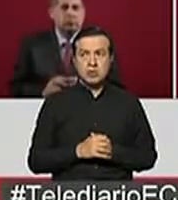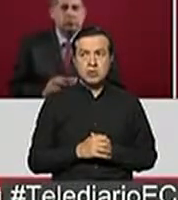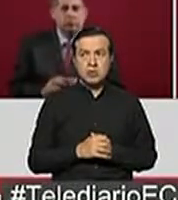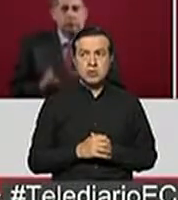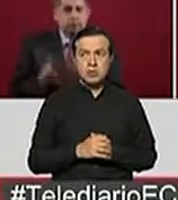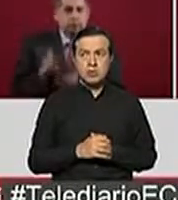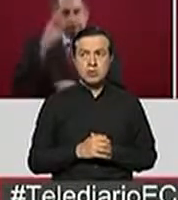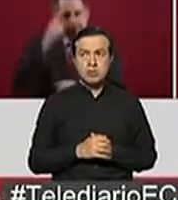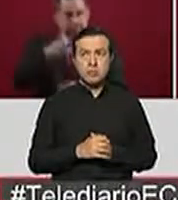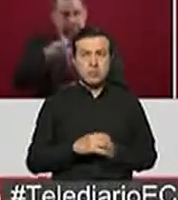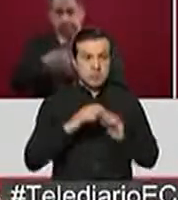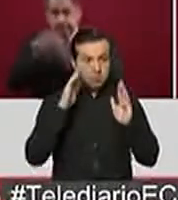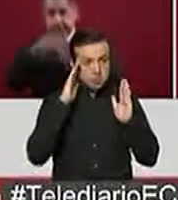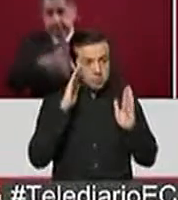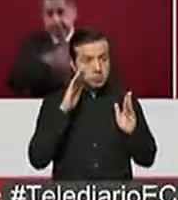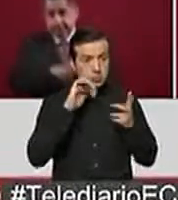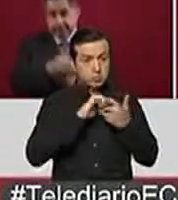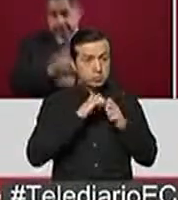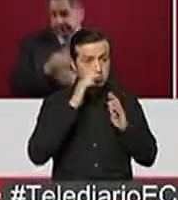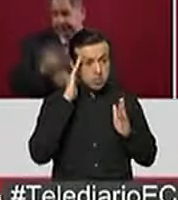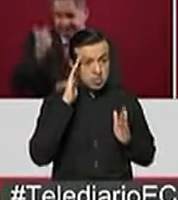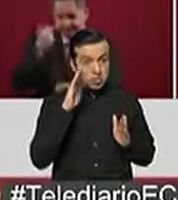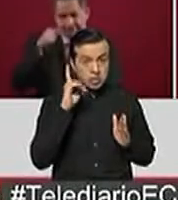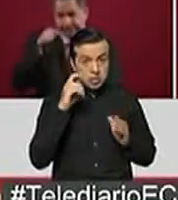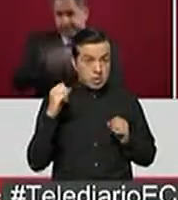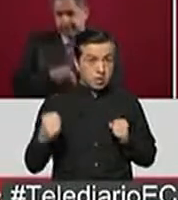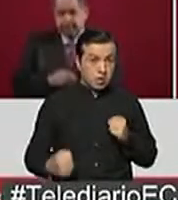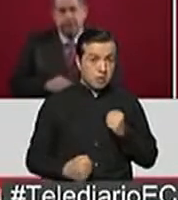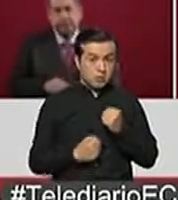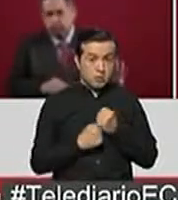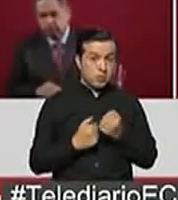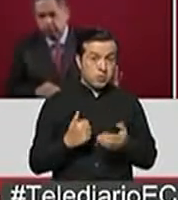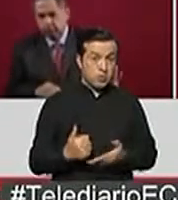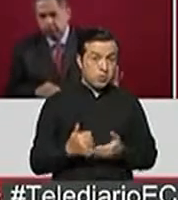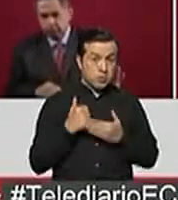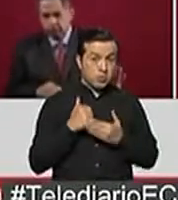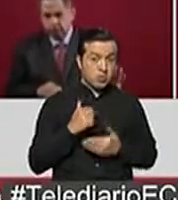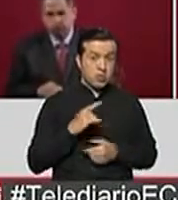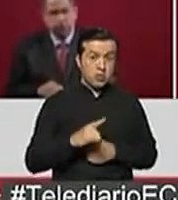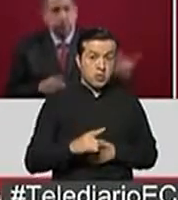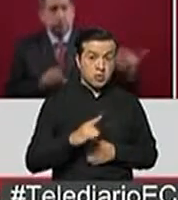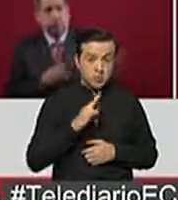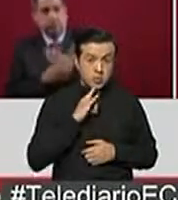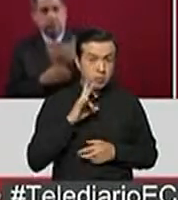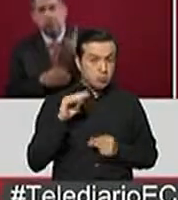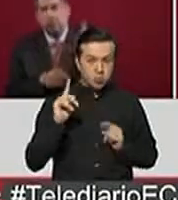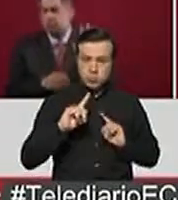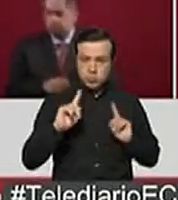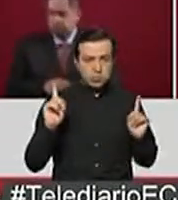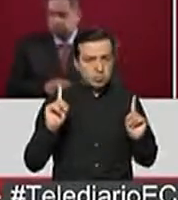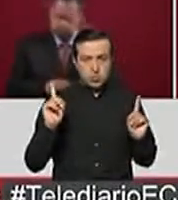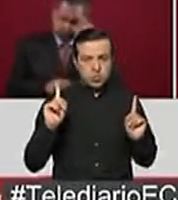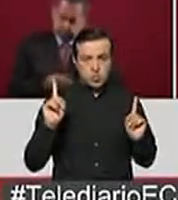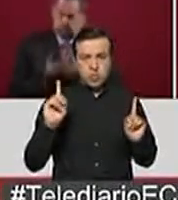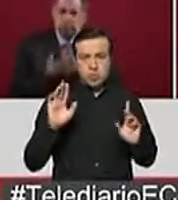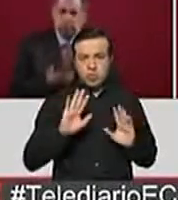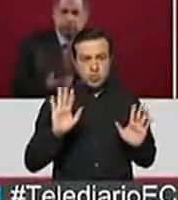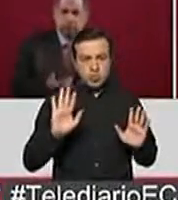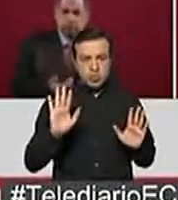para atender estos casos de la intervención de un